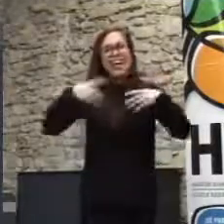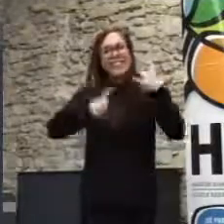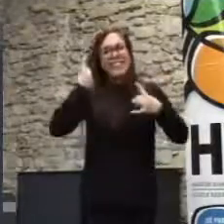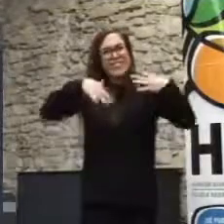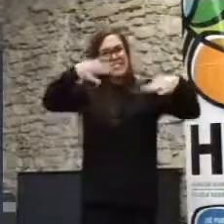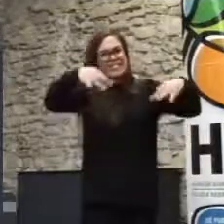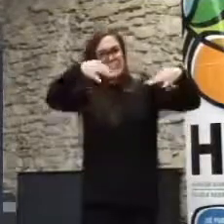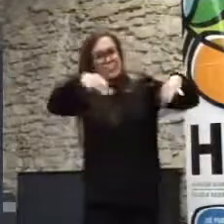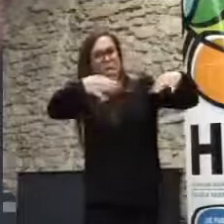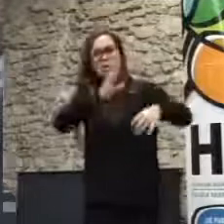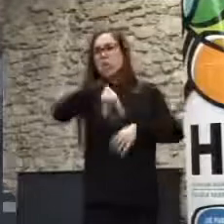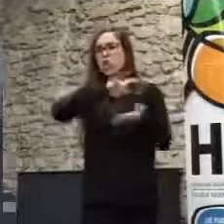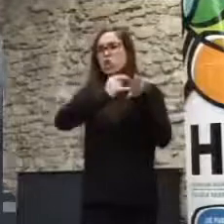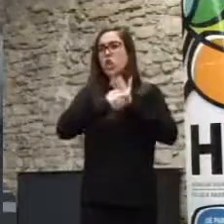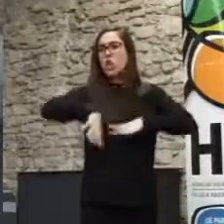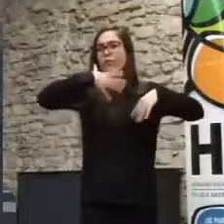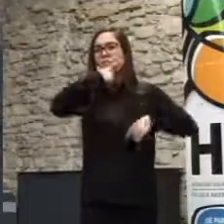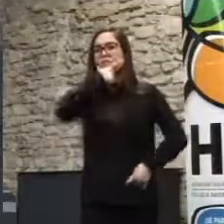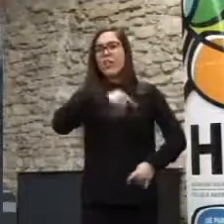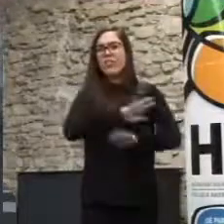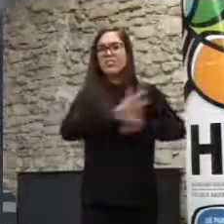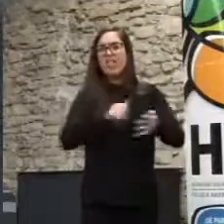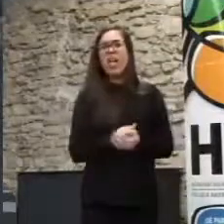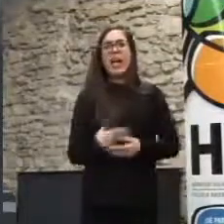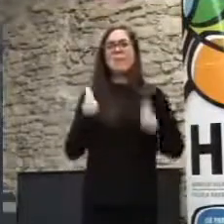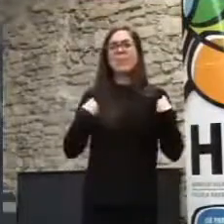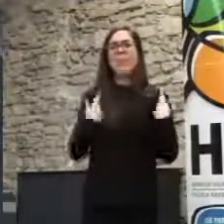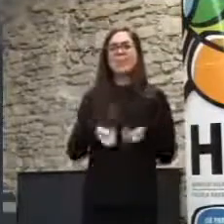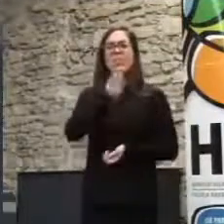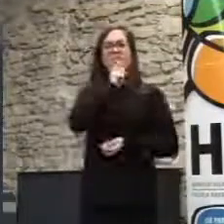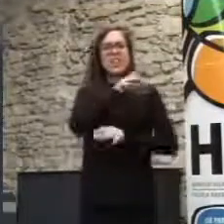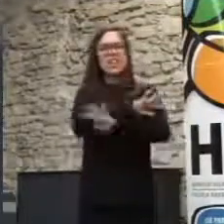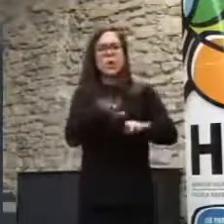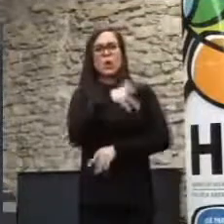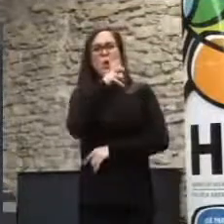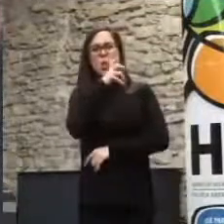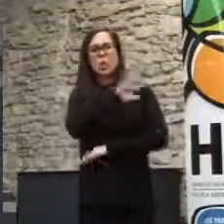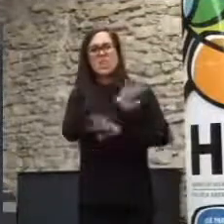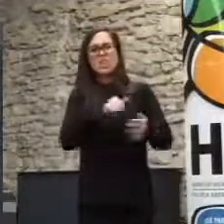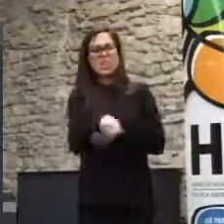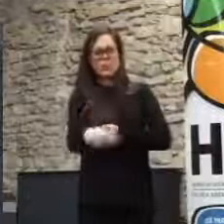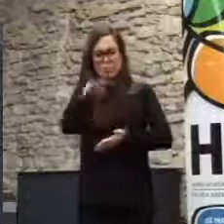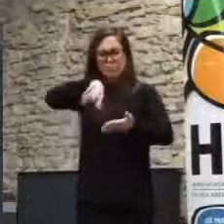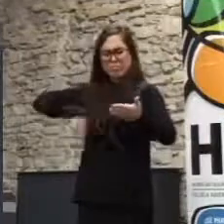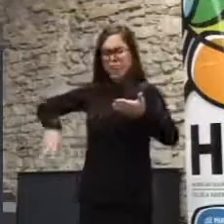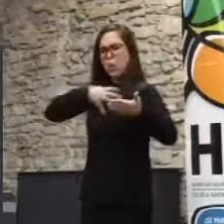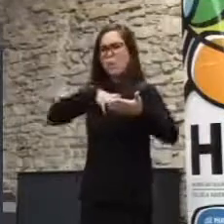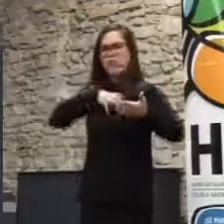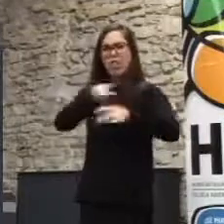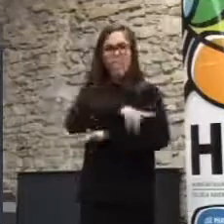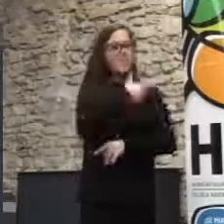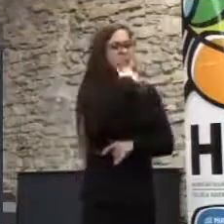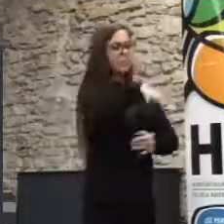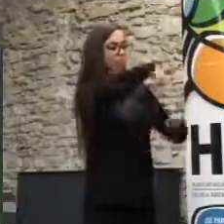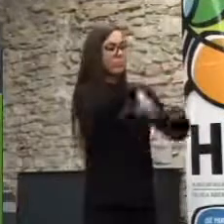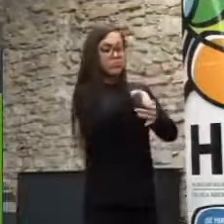soluciones sencillísimas, nada complicado, no me compliques la vida, esto es un horror, dame cosas amables. Pero yo